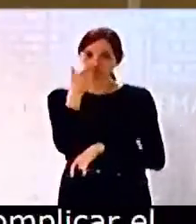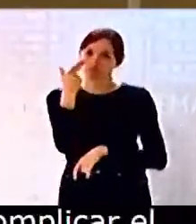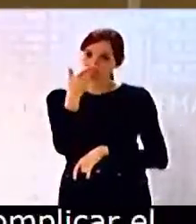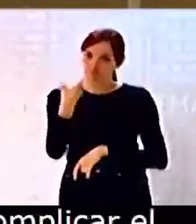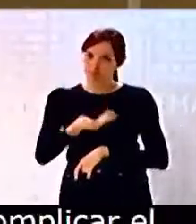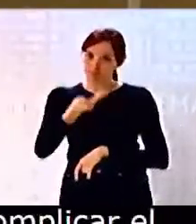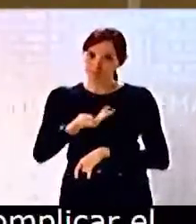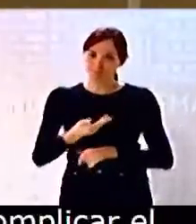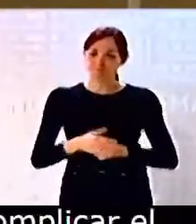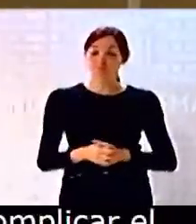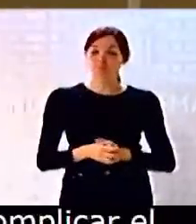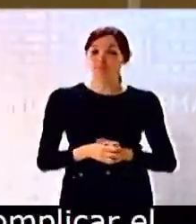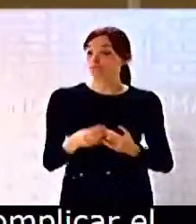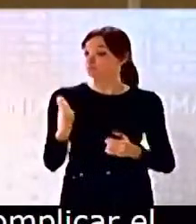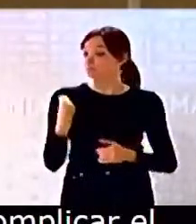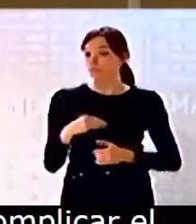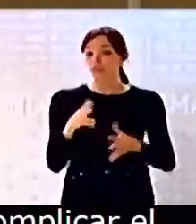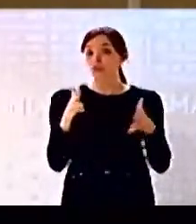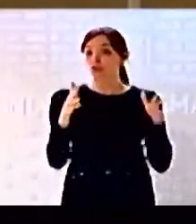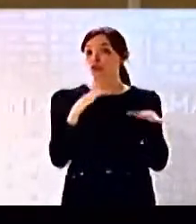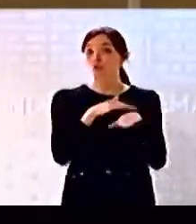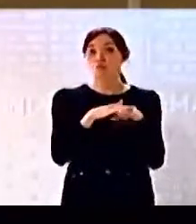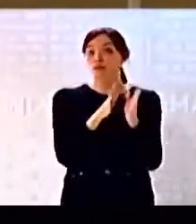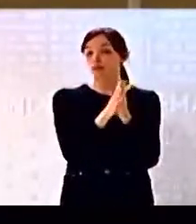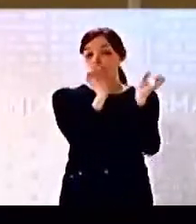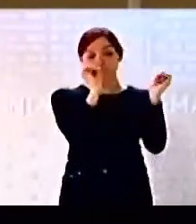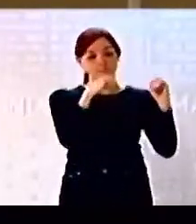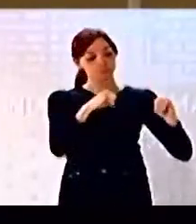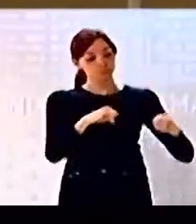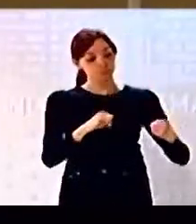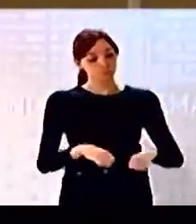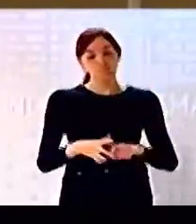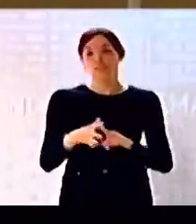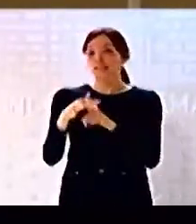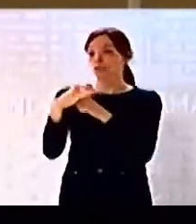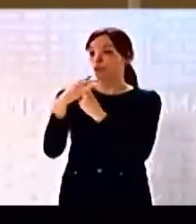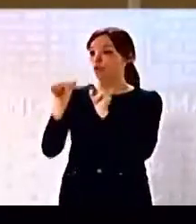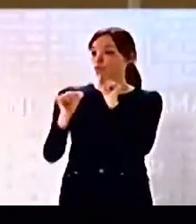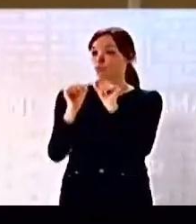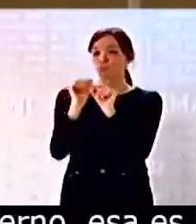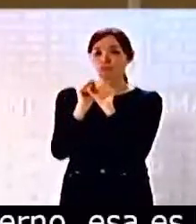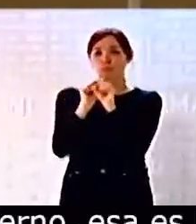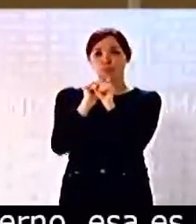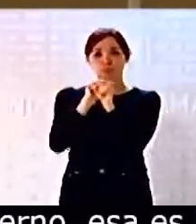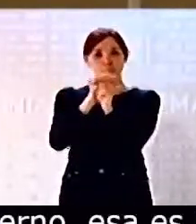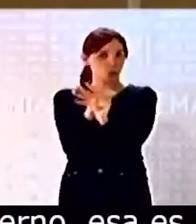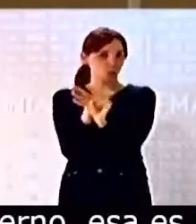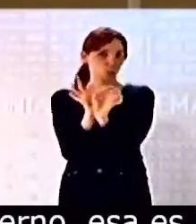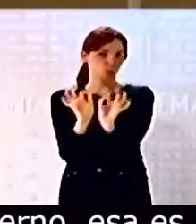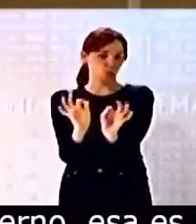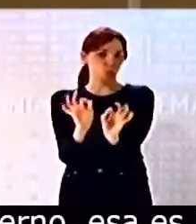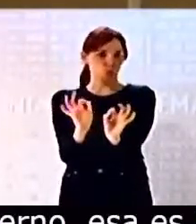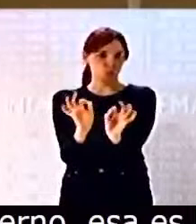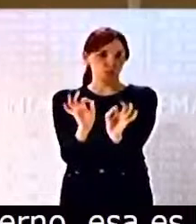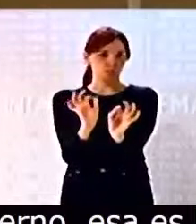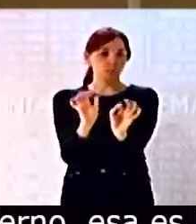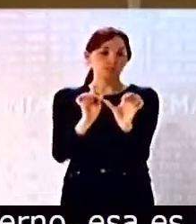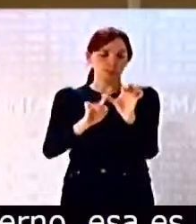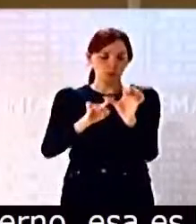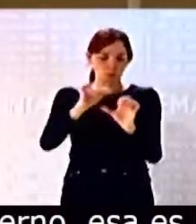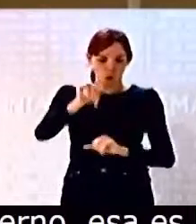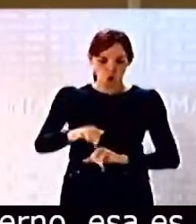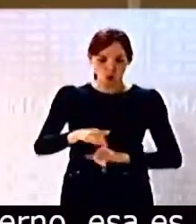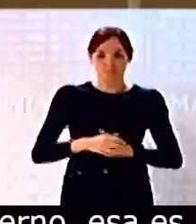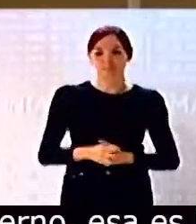Digamos que esos son los acuerdos de Consejo de Gobierno, esa es la situación epidemiológica con la que avanzamos hoy.